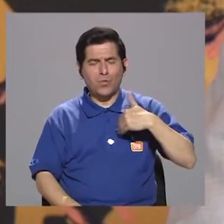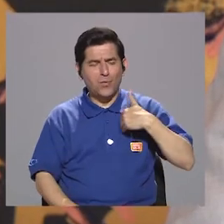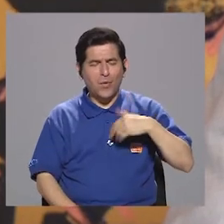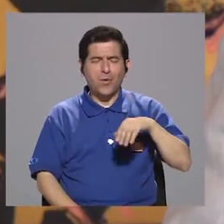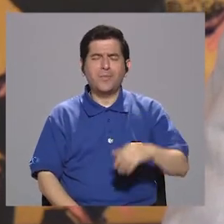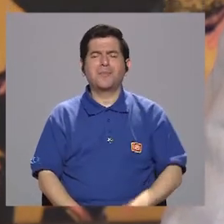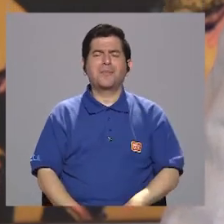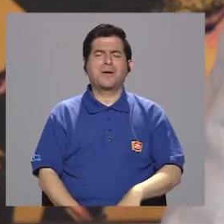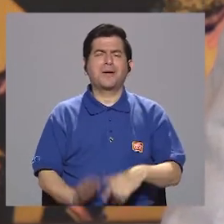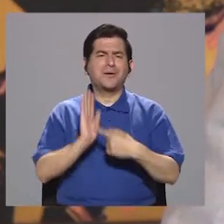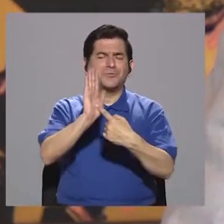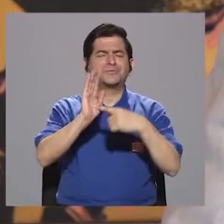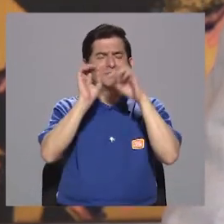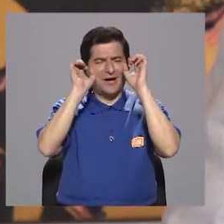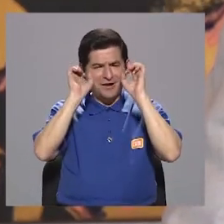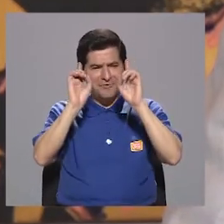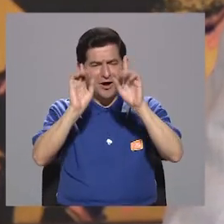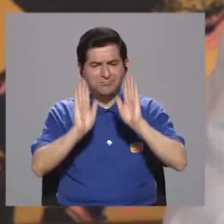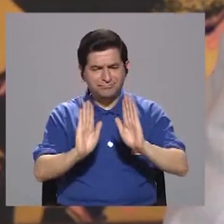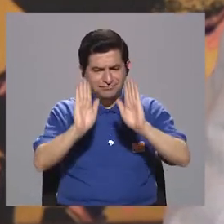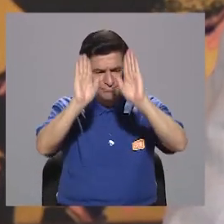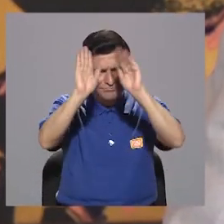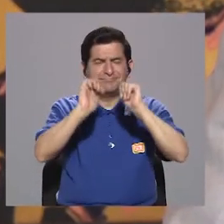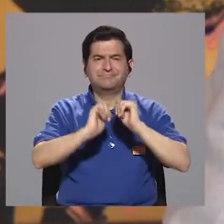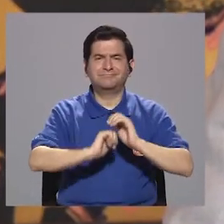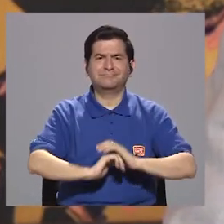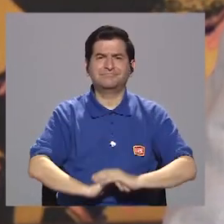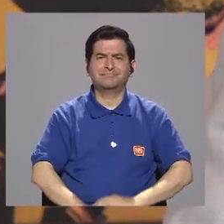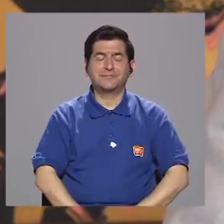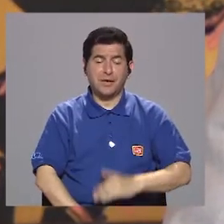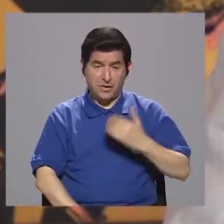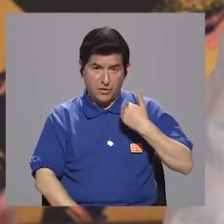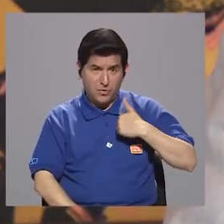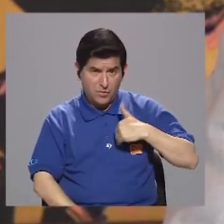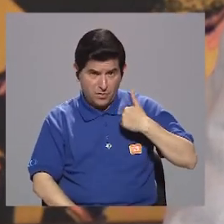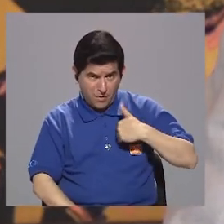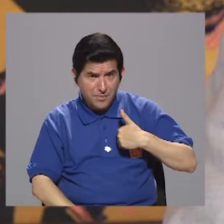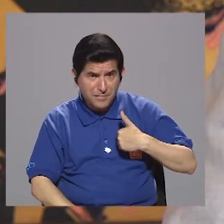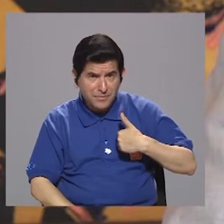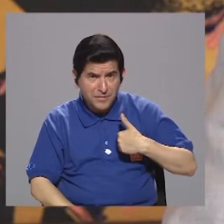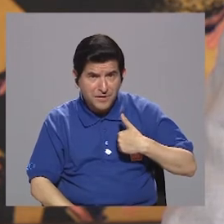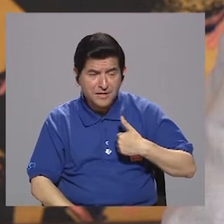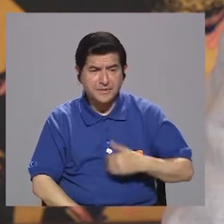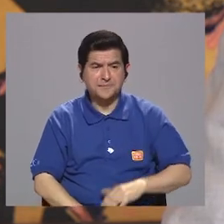sumamente educado. Es decir, un hombre